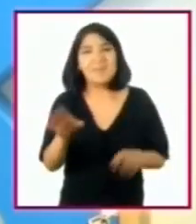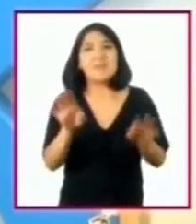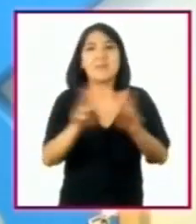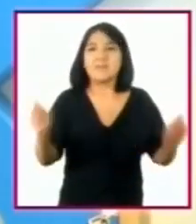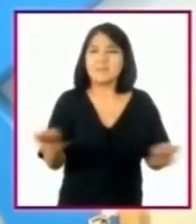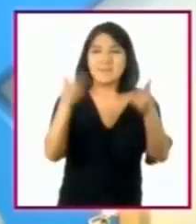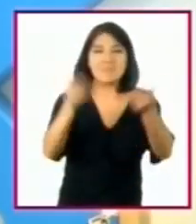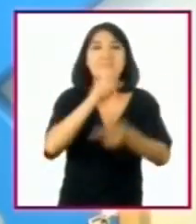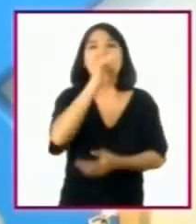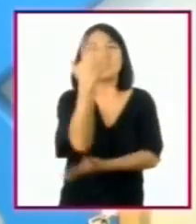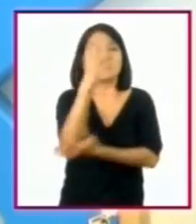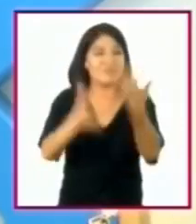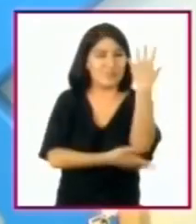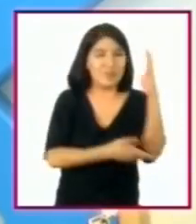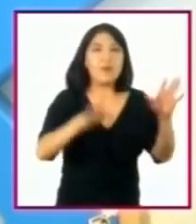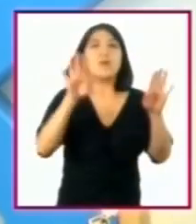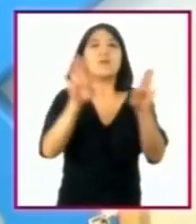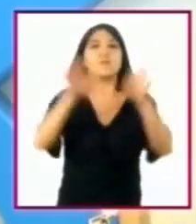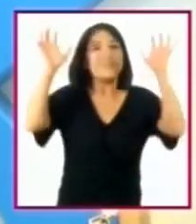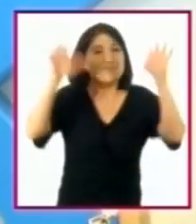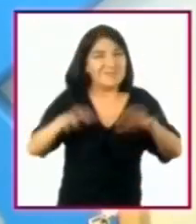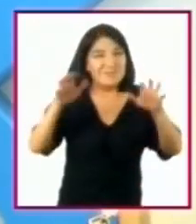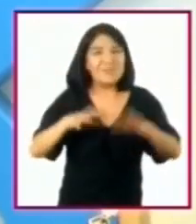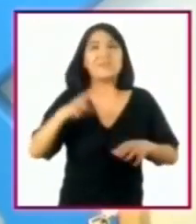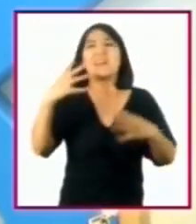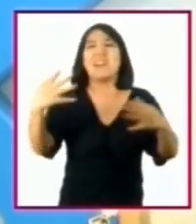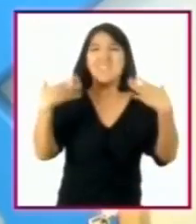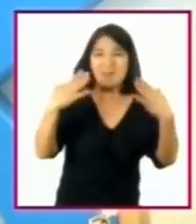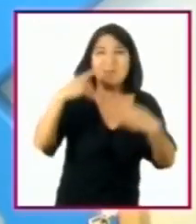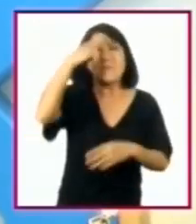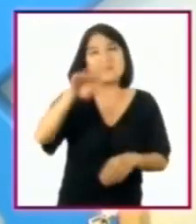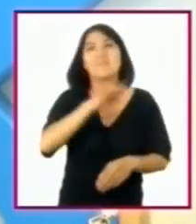de la naturaleza o elementos necesarios para su